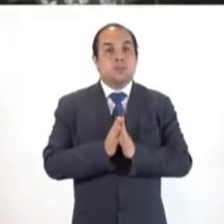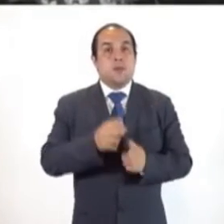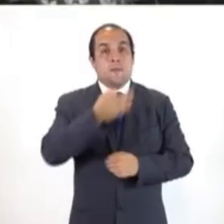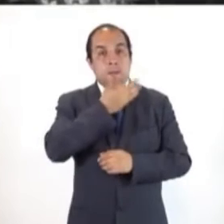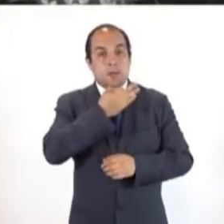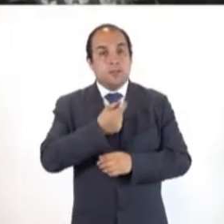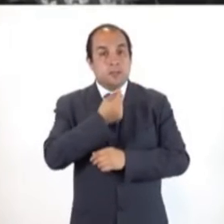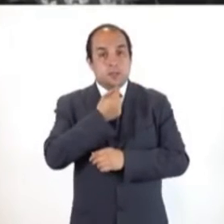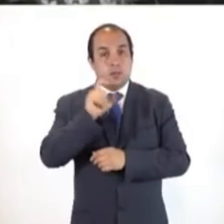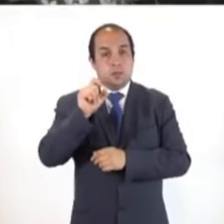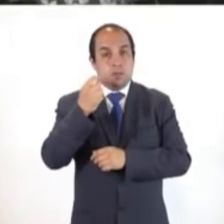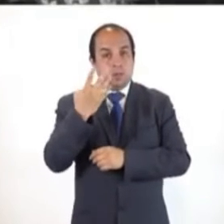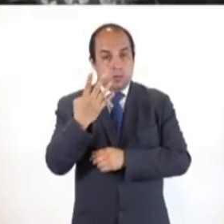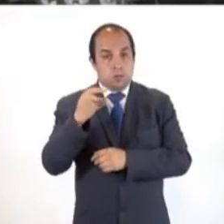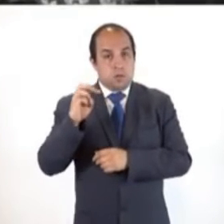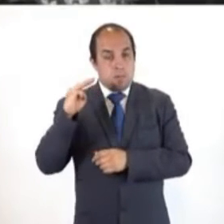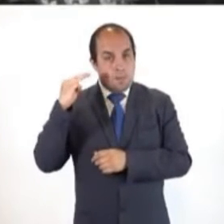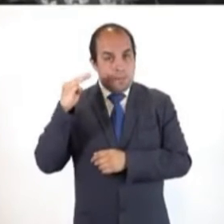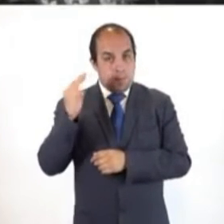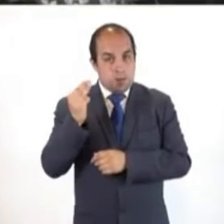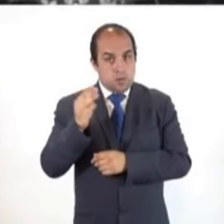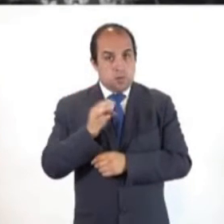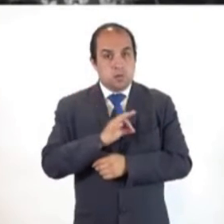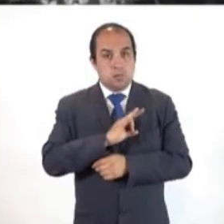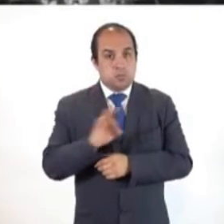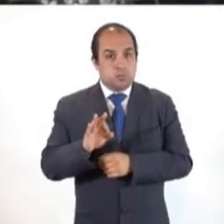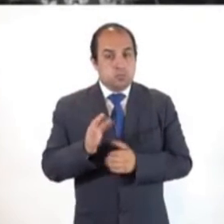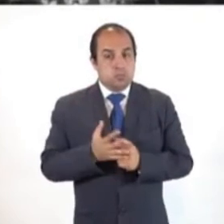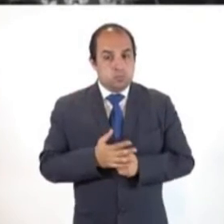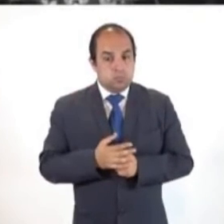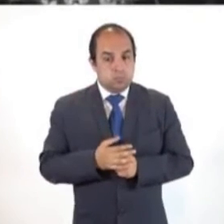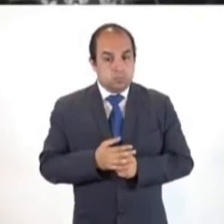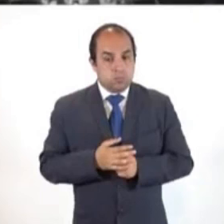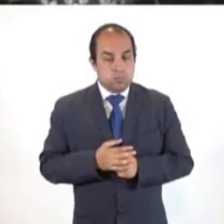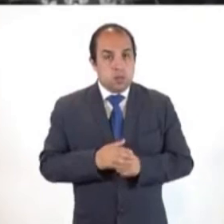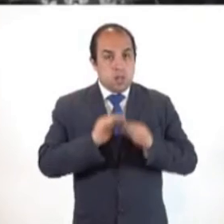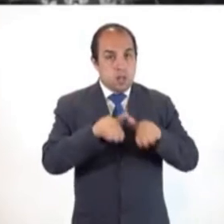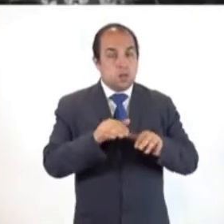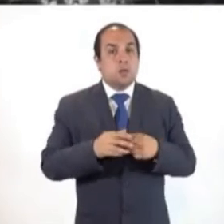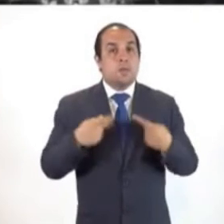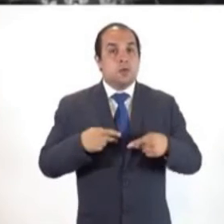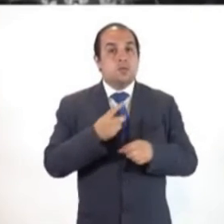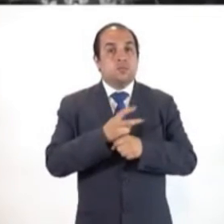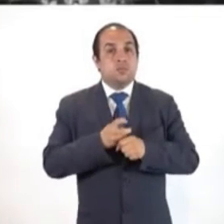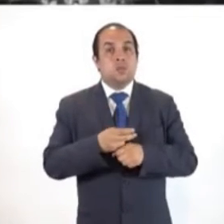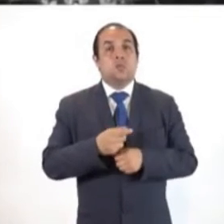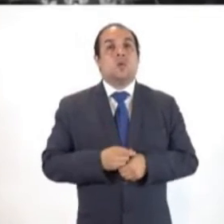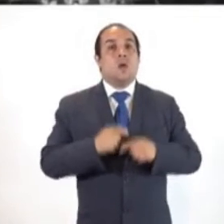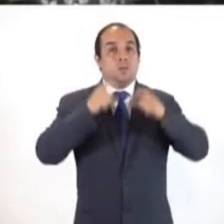Fiestas infantiles para el 24 de mayo, repito, si todo se mantiene como va. Registro de invitados, uso de